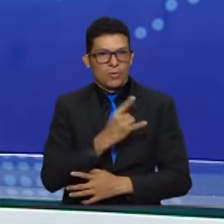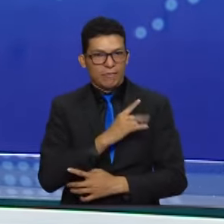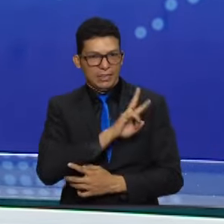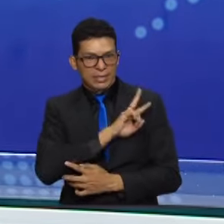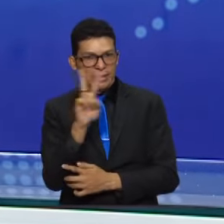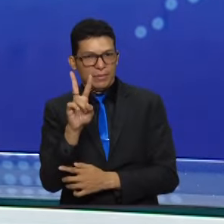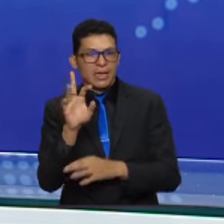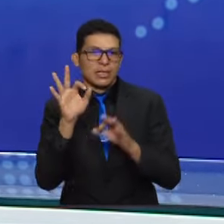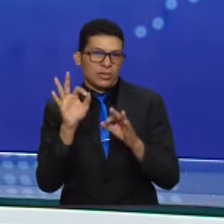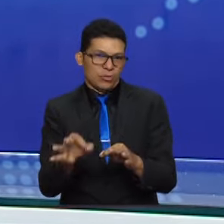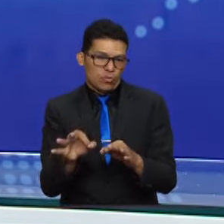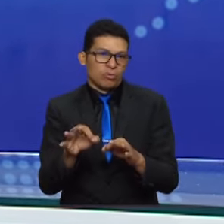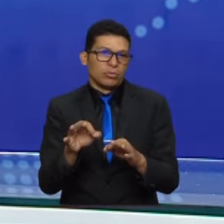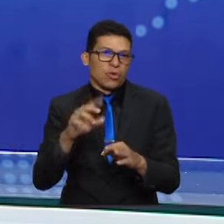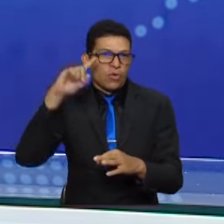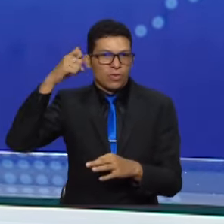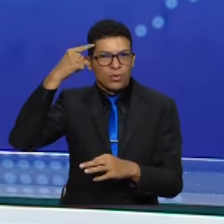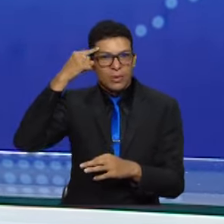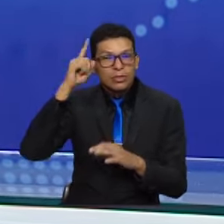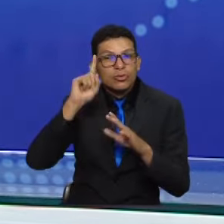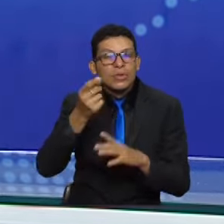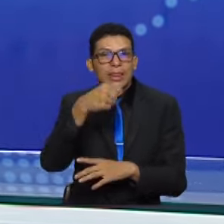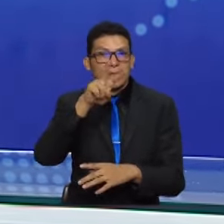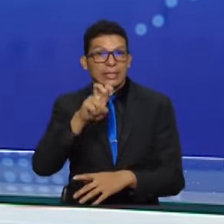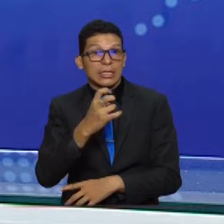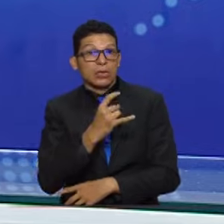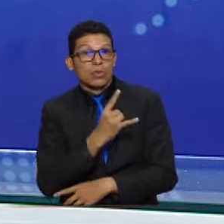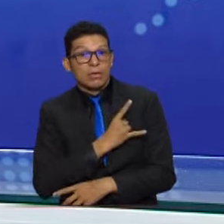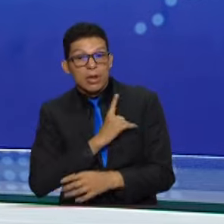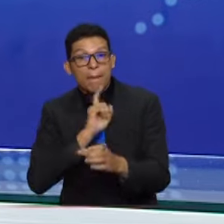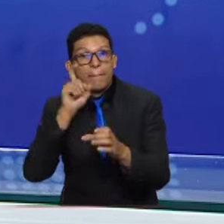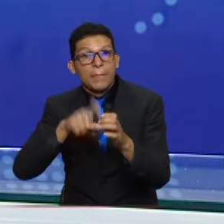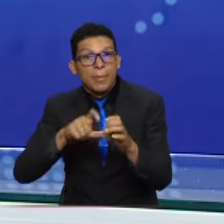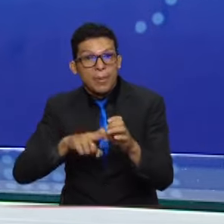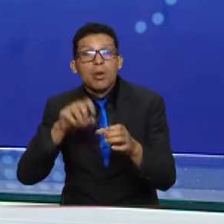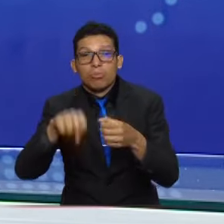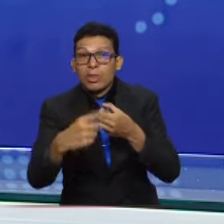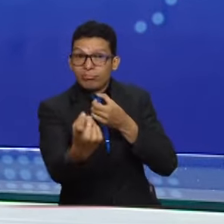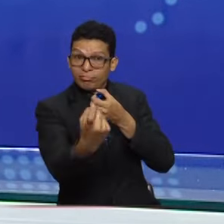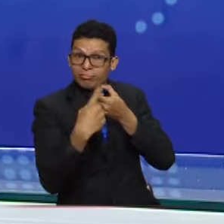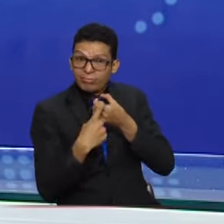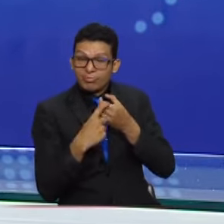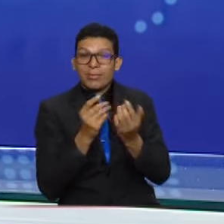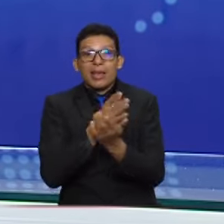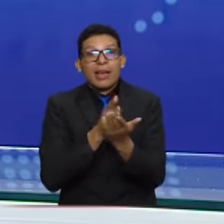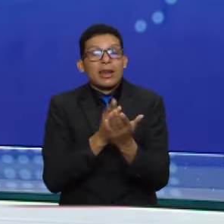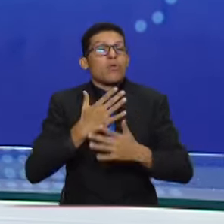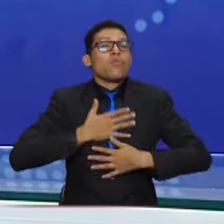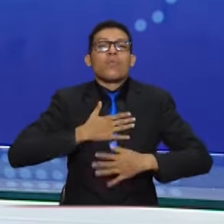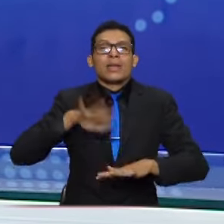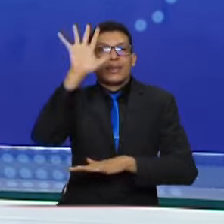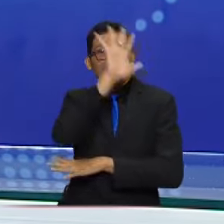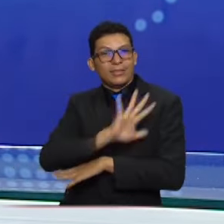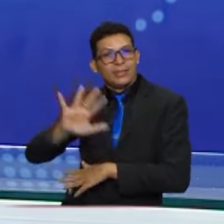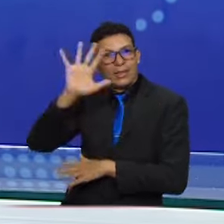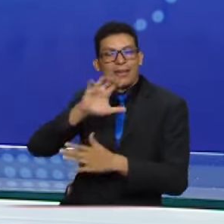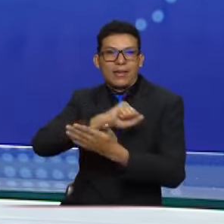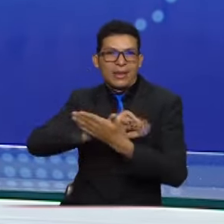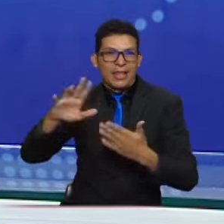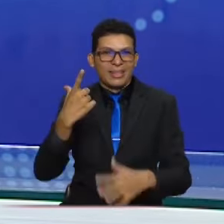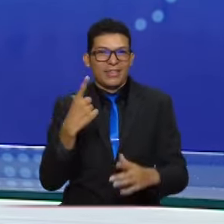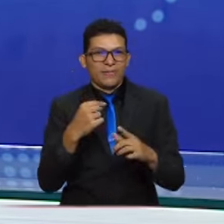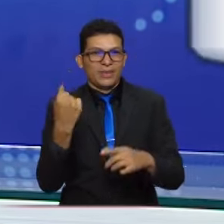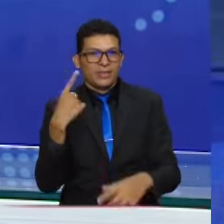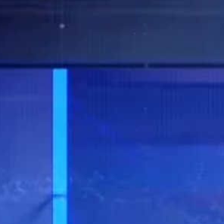beneficios de 17 instituciones de educación superior para cruzar carreras desde cualquier lugar del departamento de manera